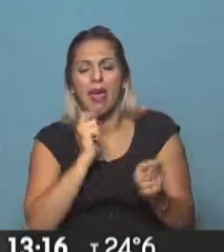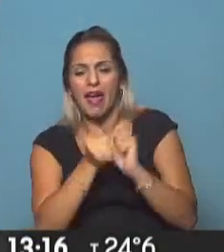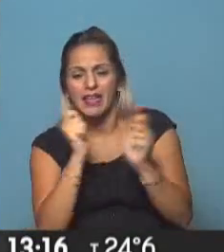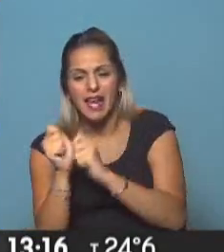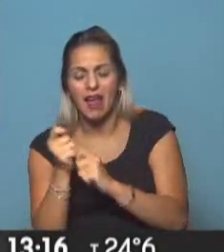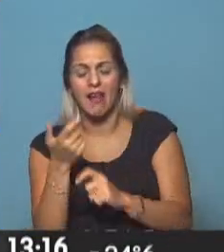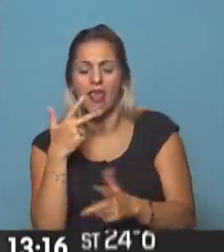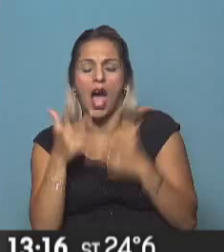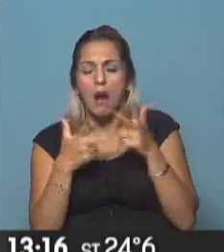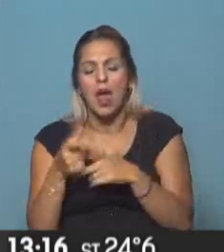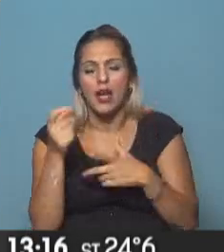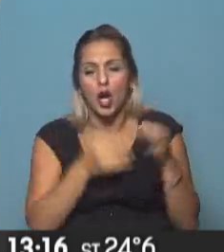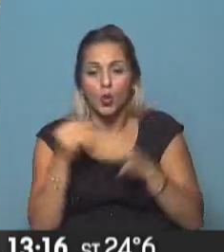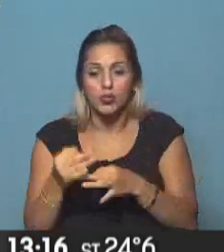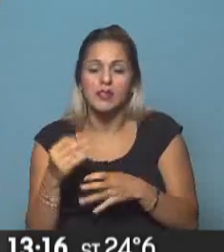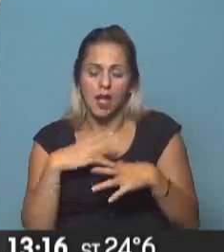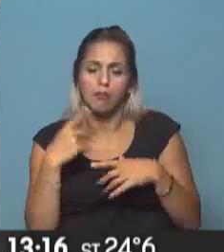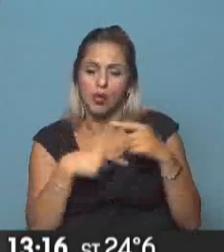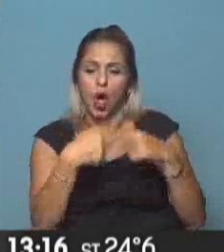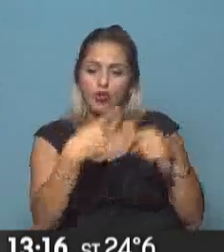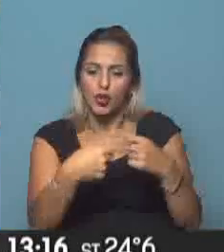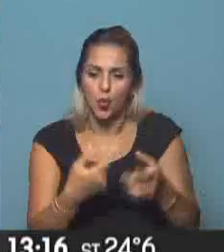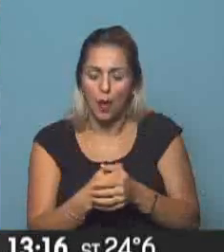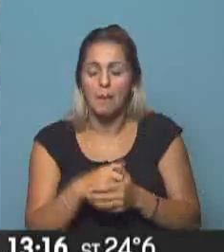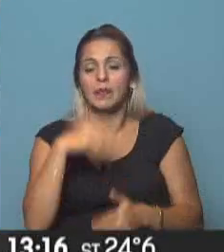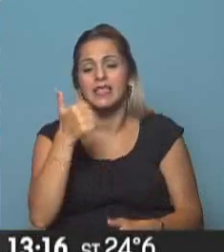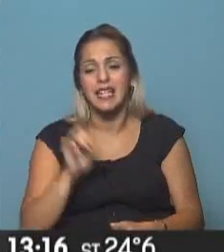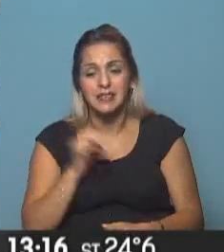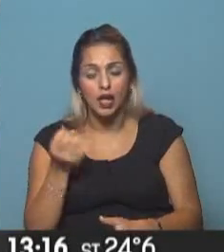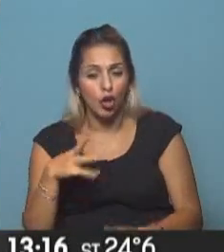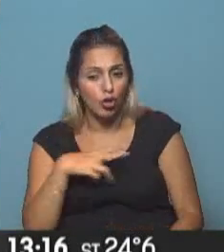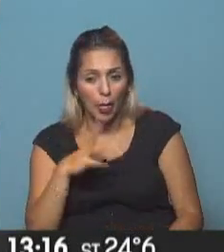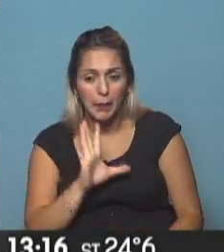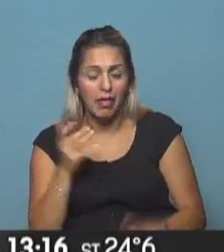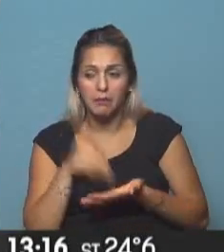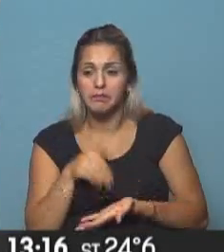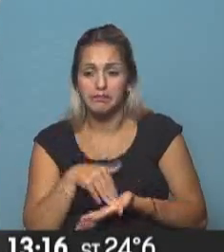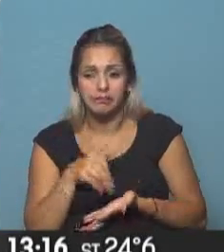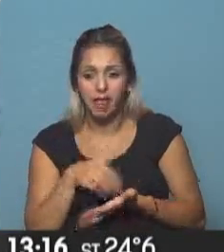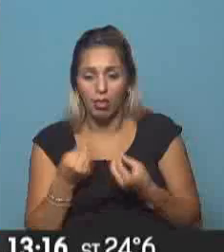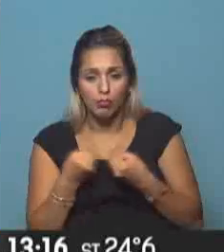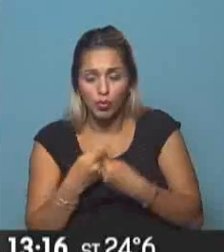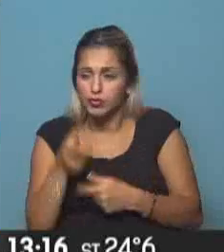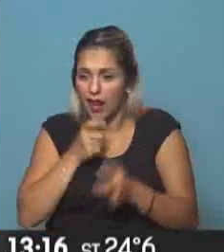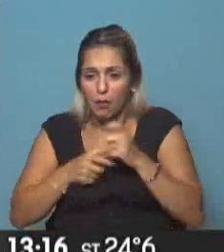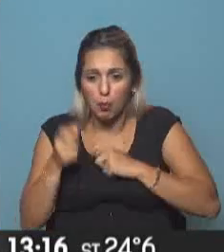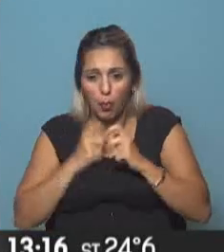frente a la justicia sigue en curso. A 6 años todavía estamos esperando muchas respuestas de la